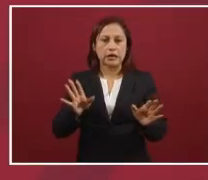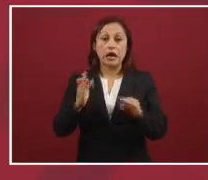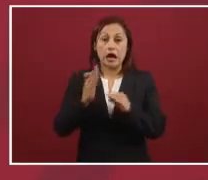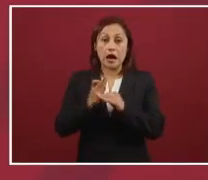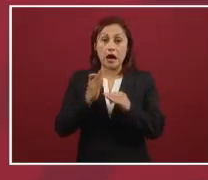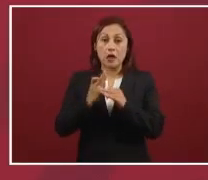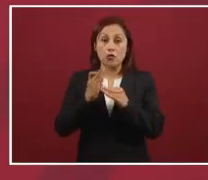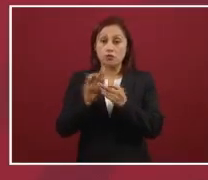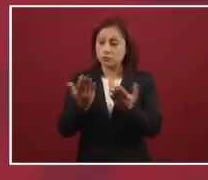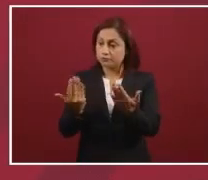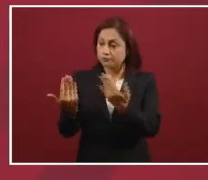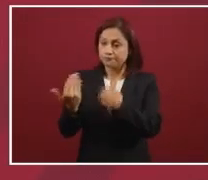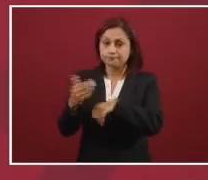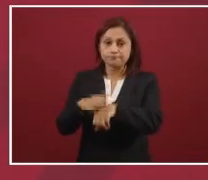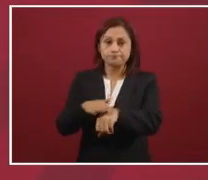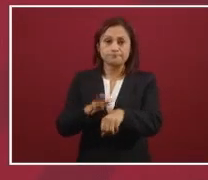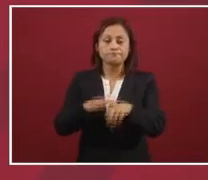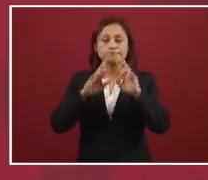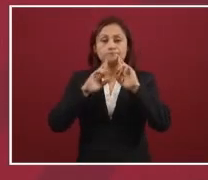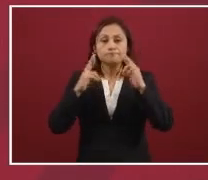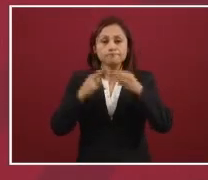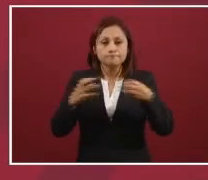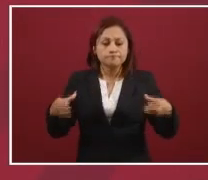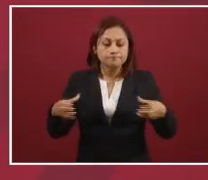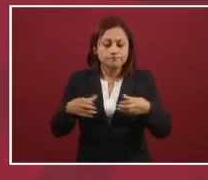para llegar a un acuerdo